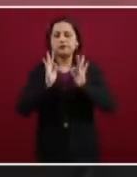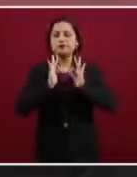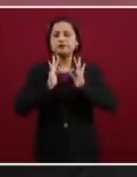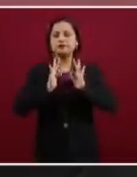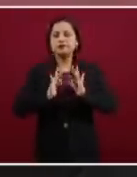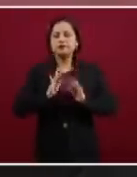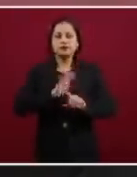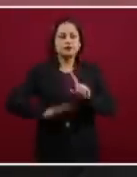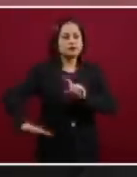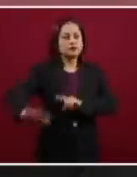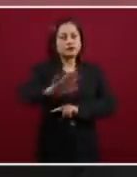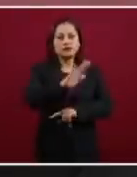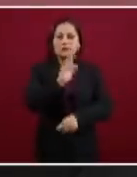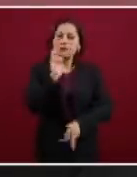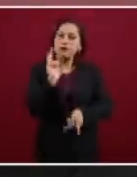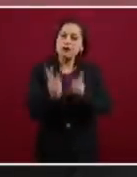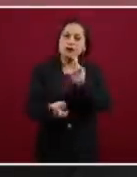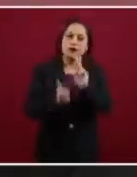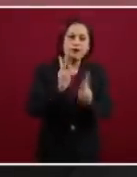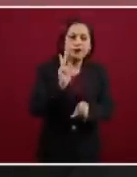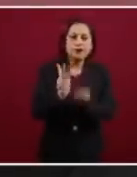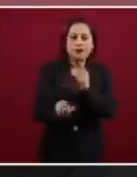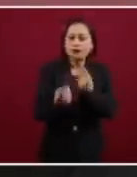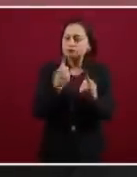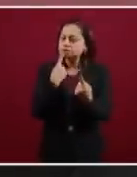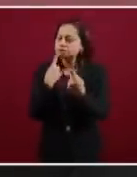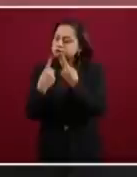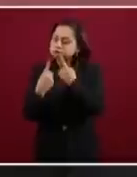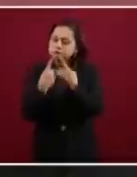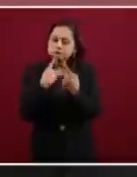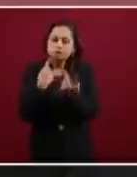convenciendo persuadiendo